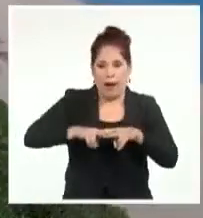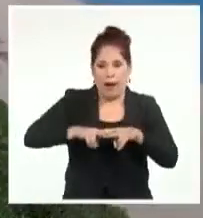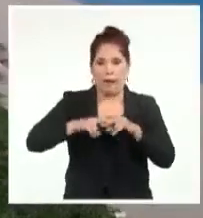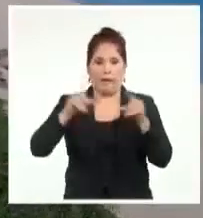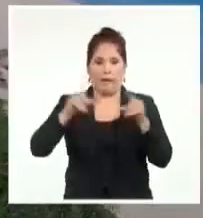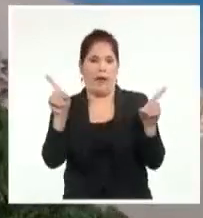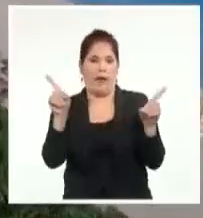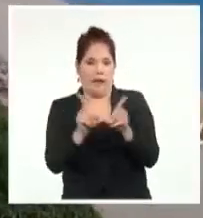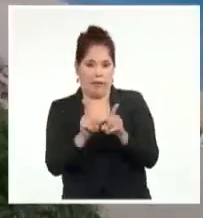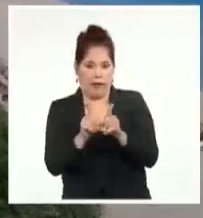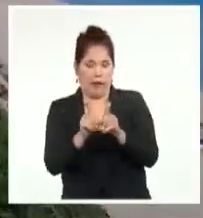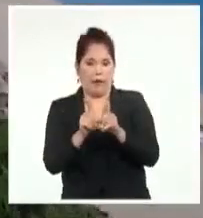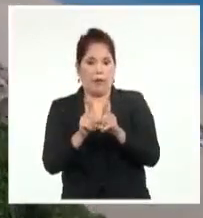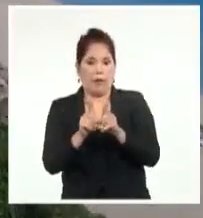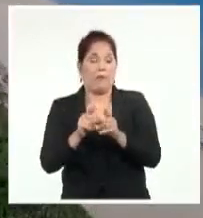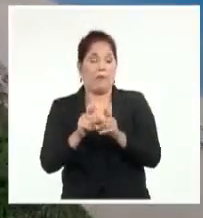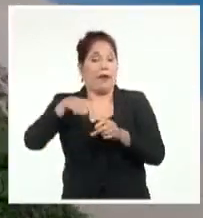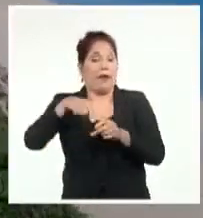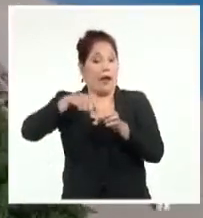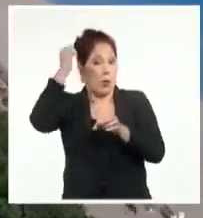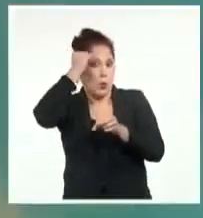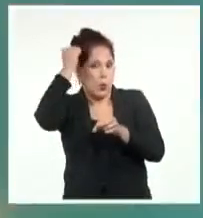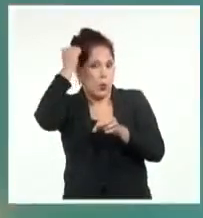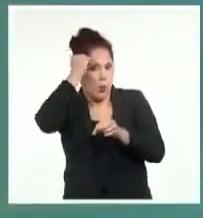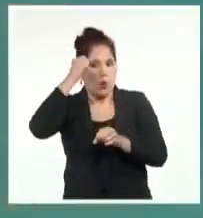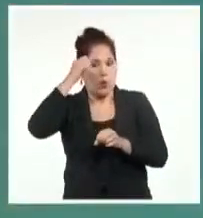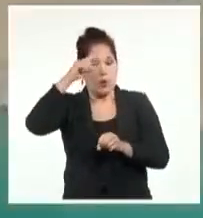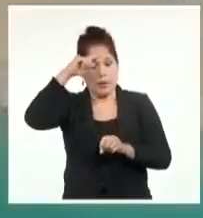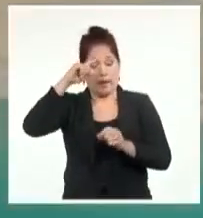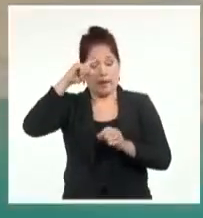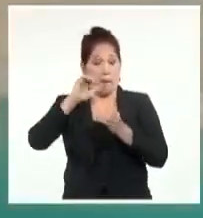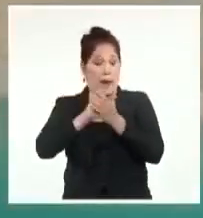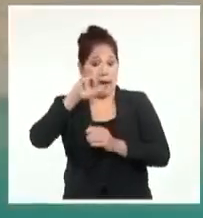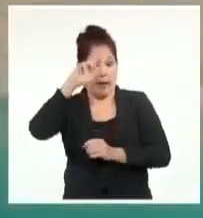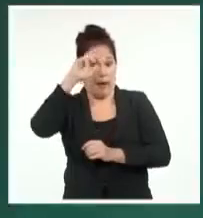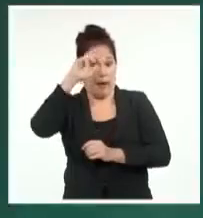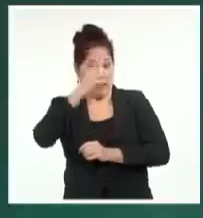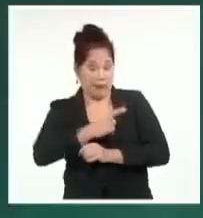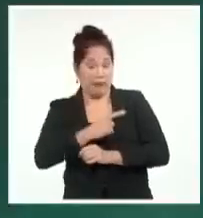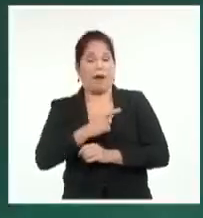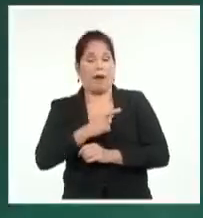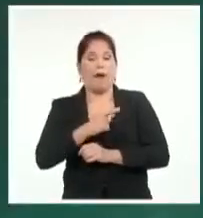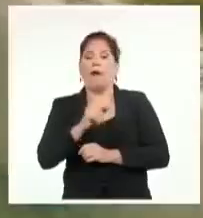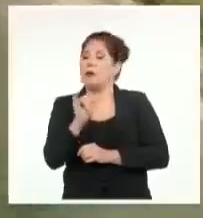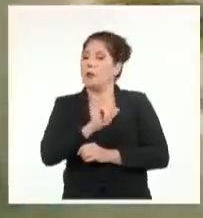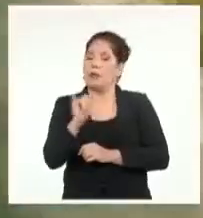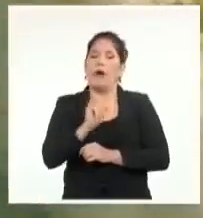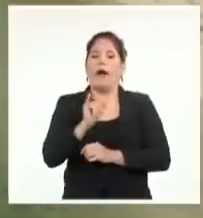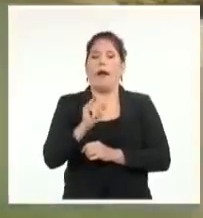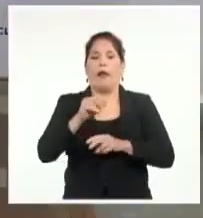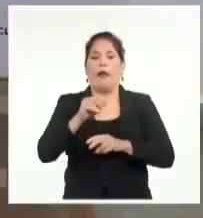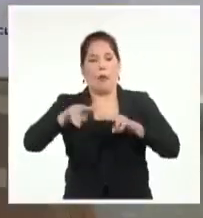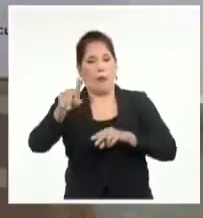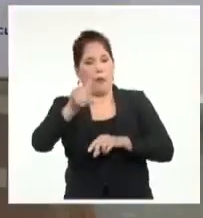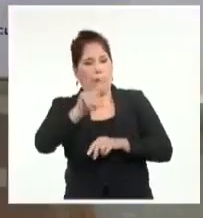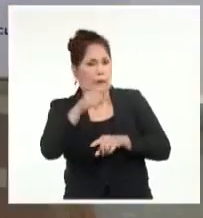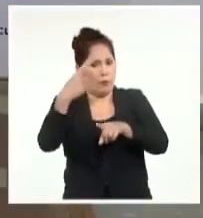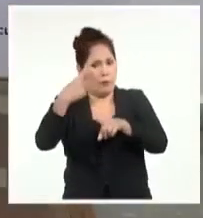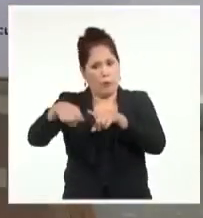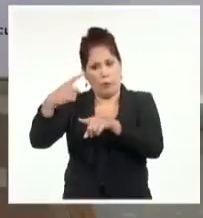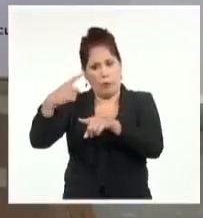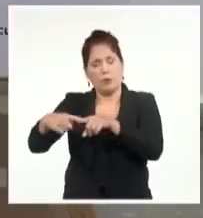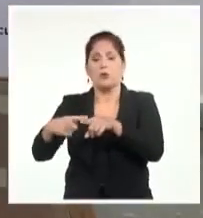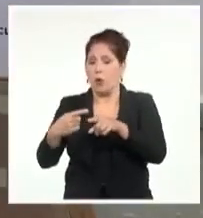Varadero, Cayo Coco, Cayo Santa María, Holguín y Cayo Largo del Sur. Seguiremos trabajando el sol y playa, sobre todo con el